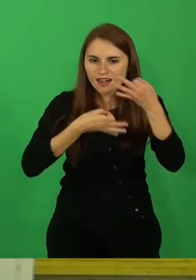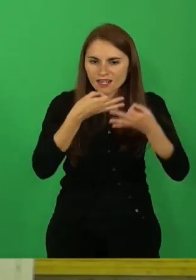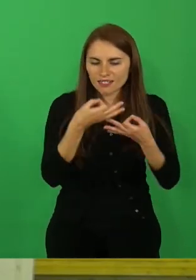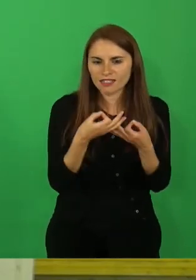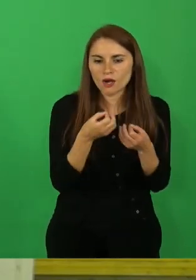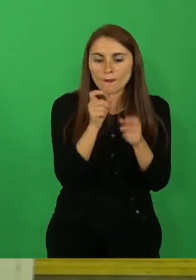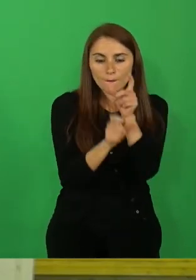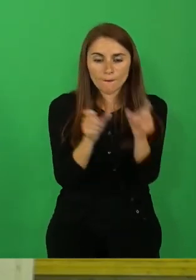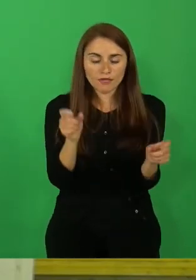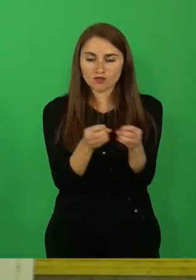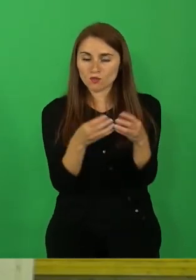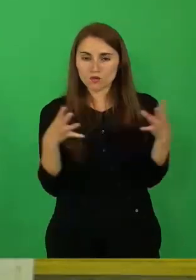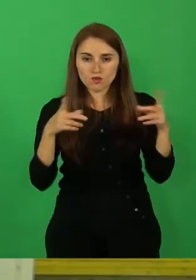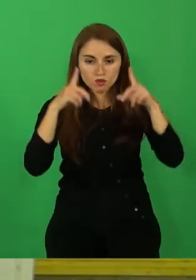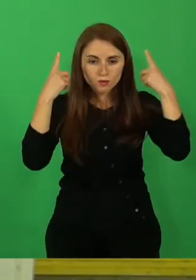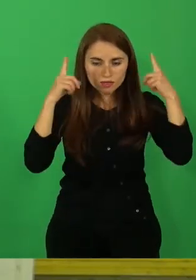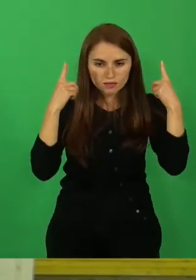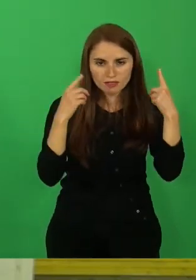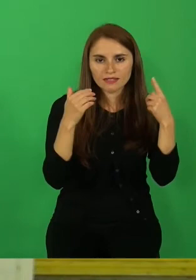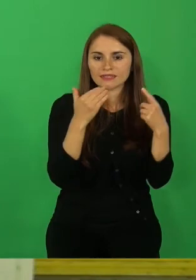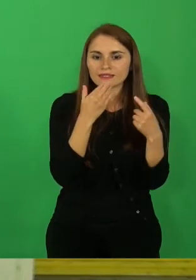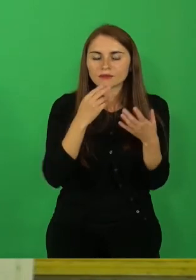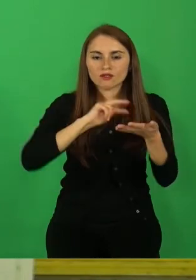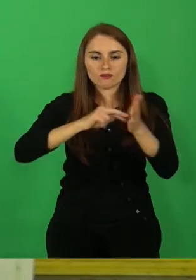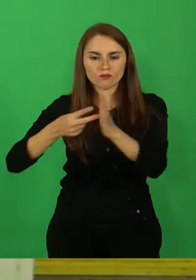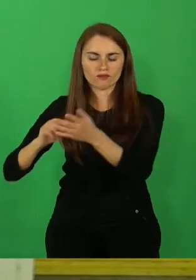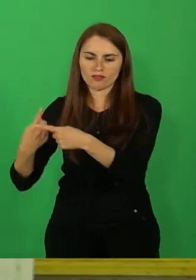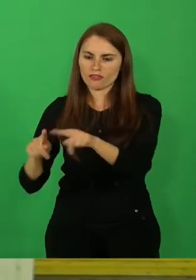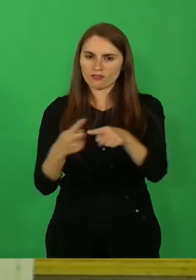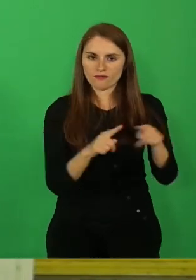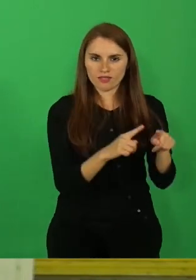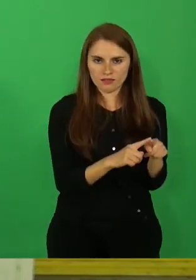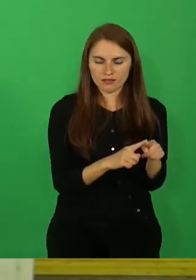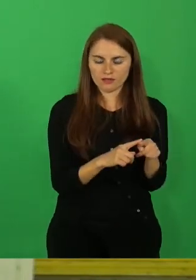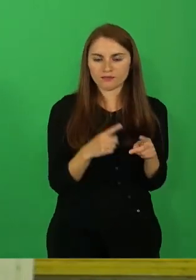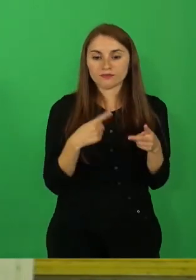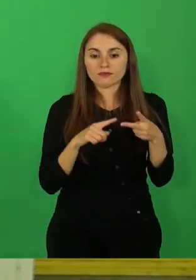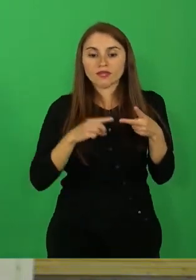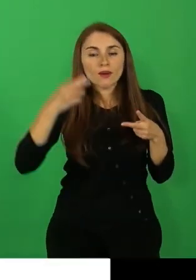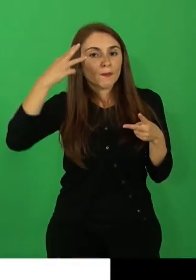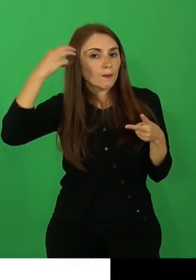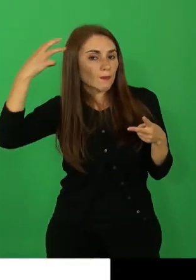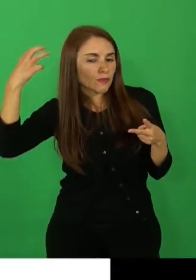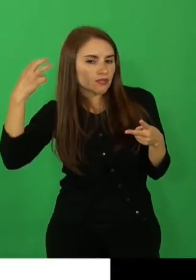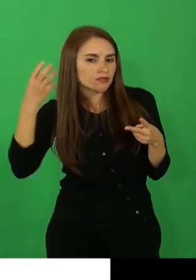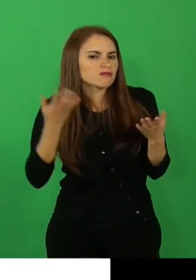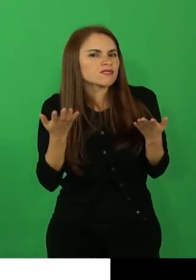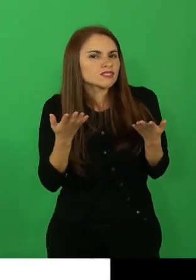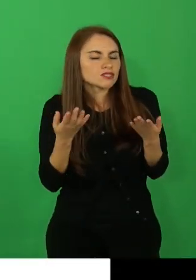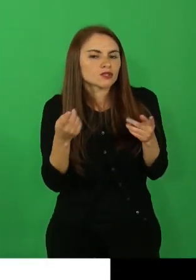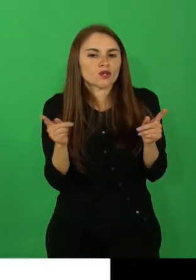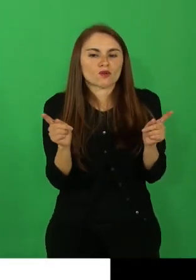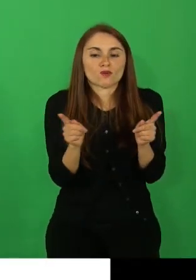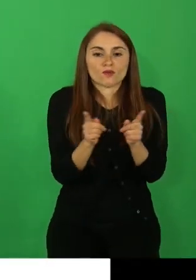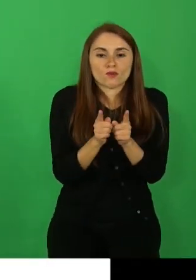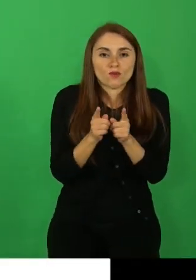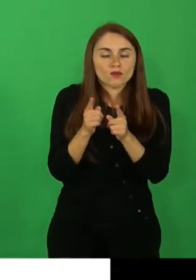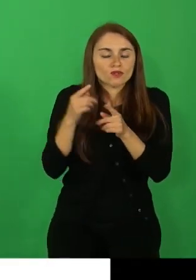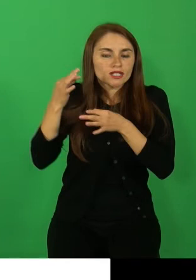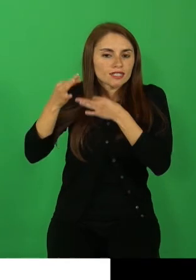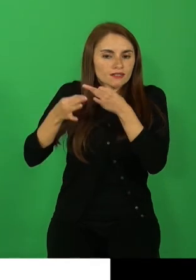muchos personajes y van a mezclar varios conflictos. Mitos son relatos